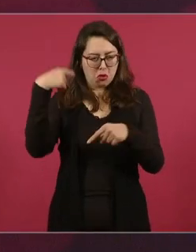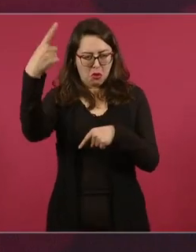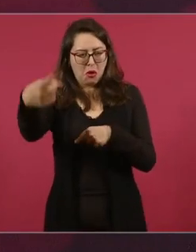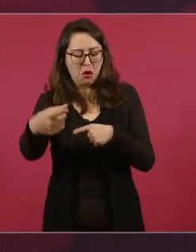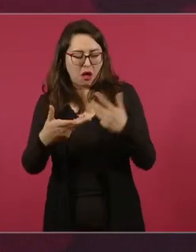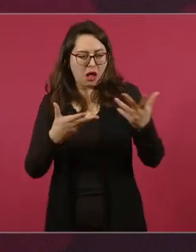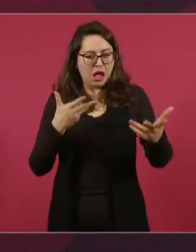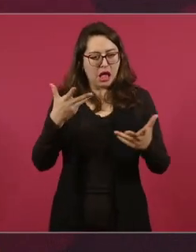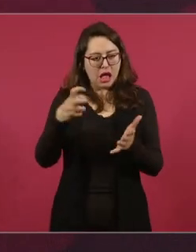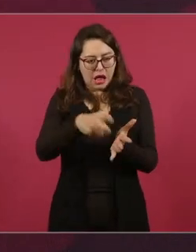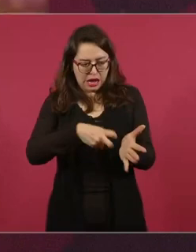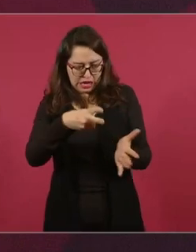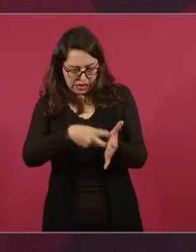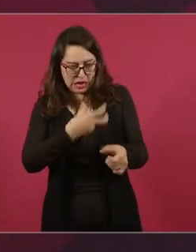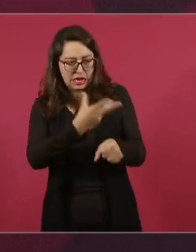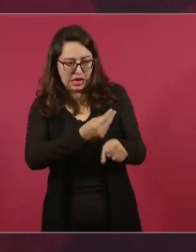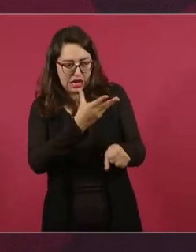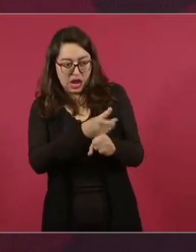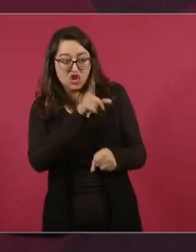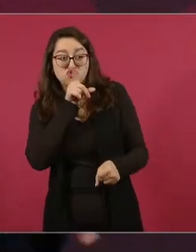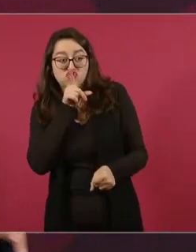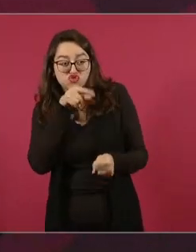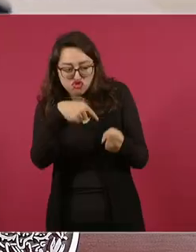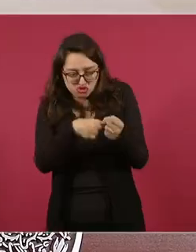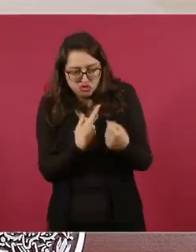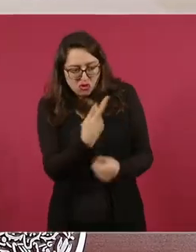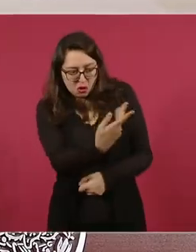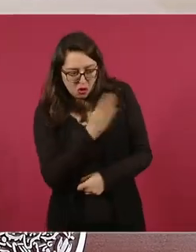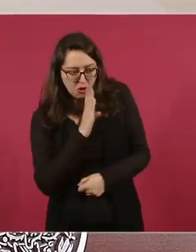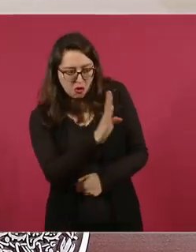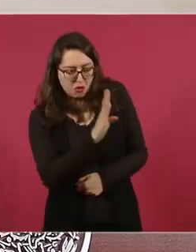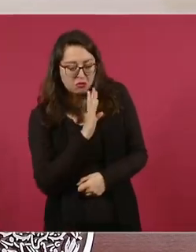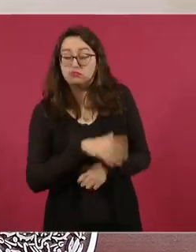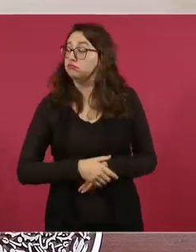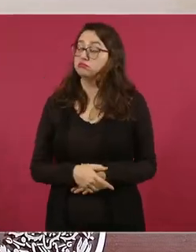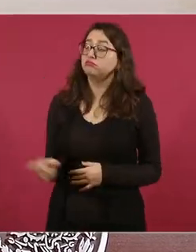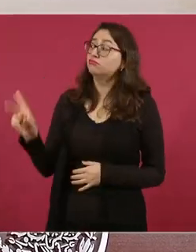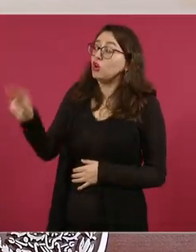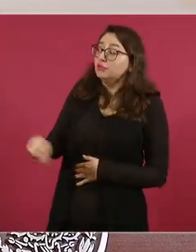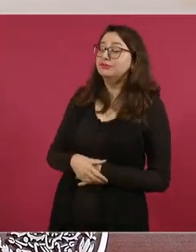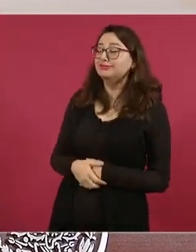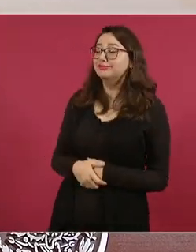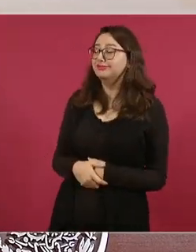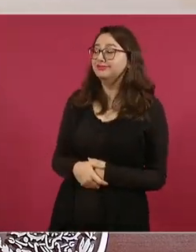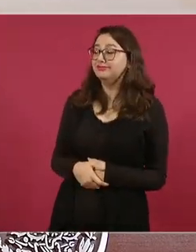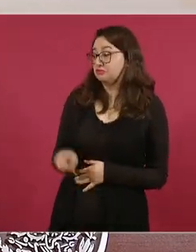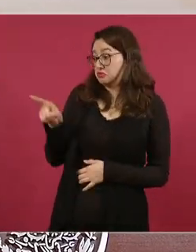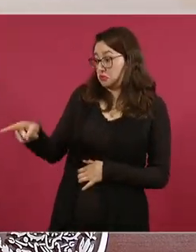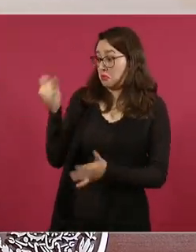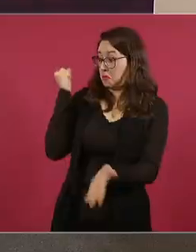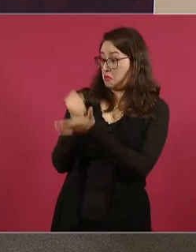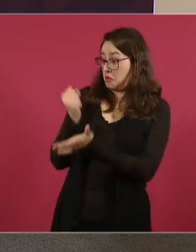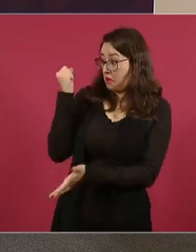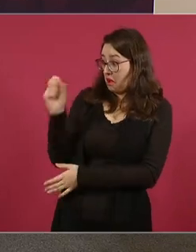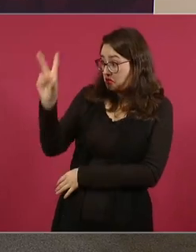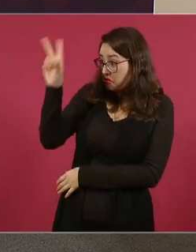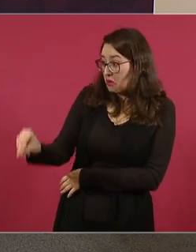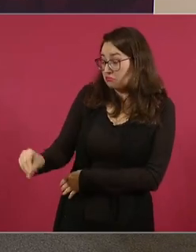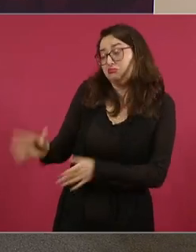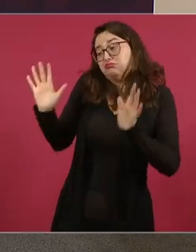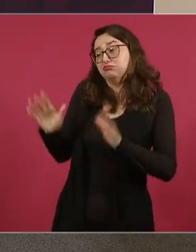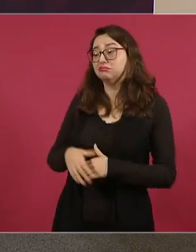en lo oscurito, nada. ¿Ya aprobaron que no? No. Y vamos de nuevo